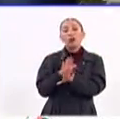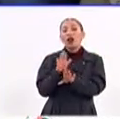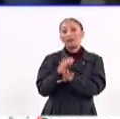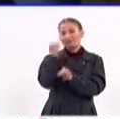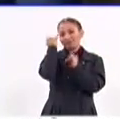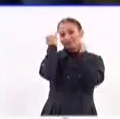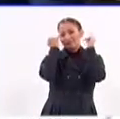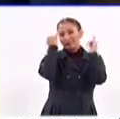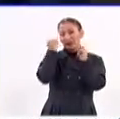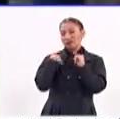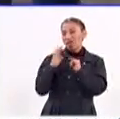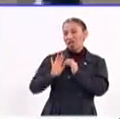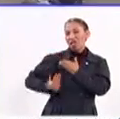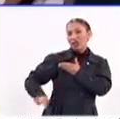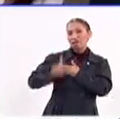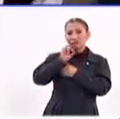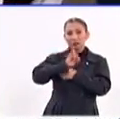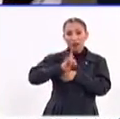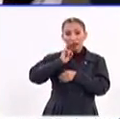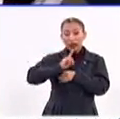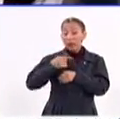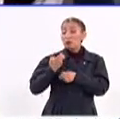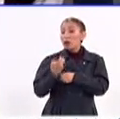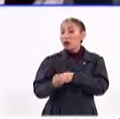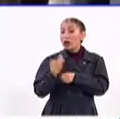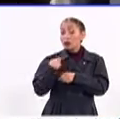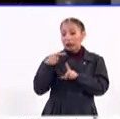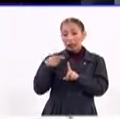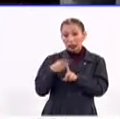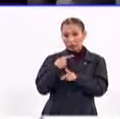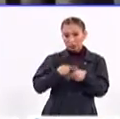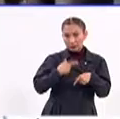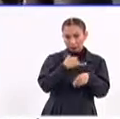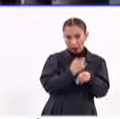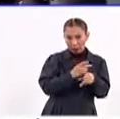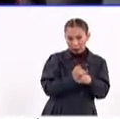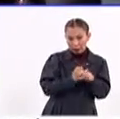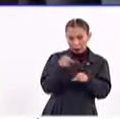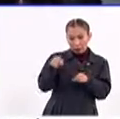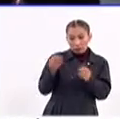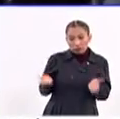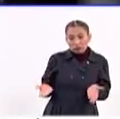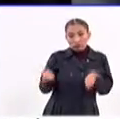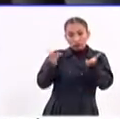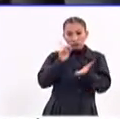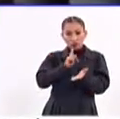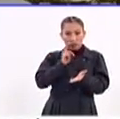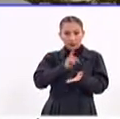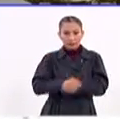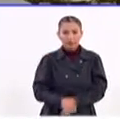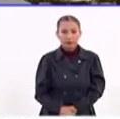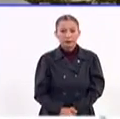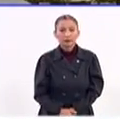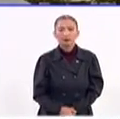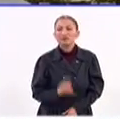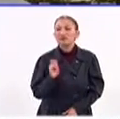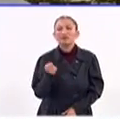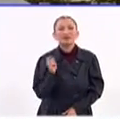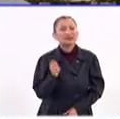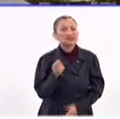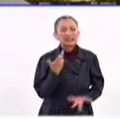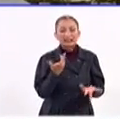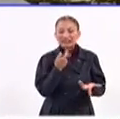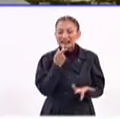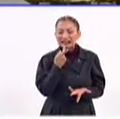a una ideología de inequidad de género. La clave, insisten los investigadores, es el empoderamiento de la mujer. ¿A qué nos referimos